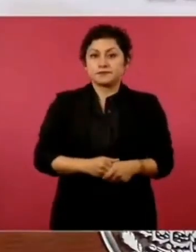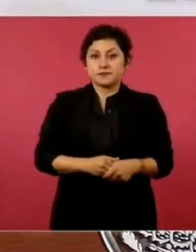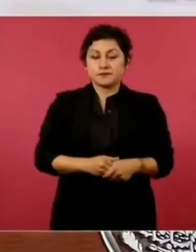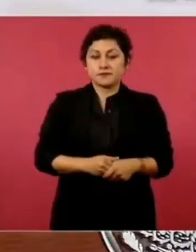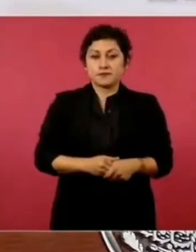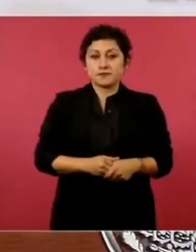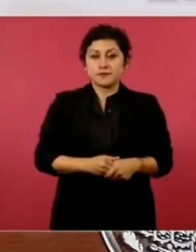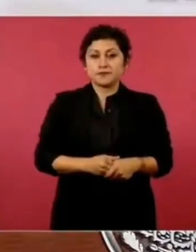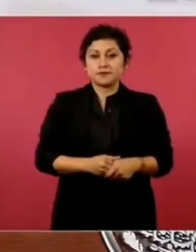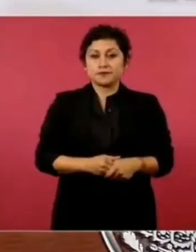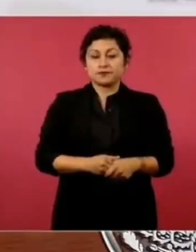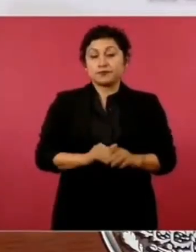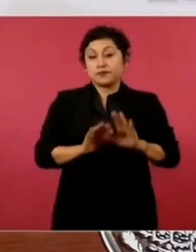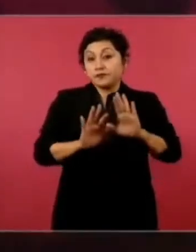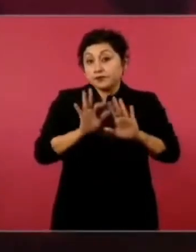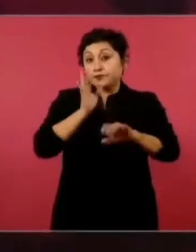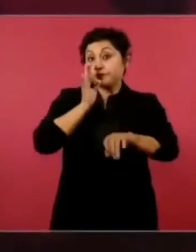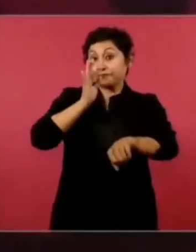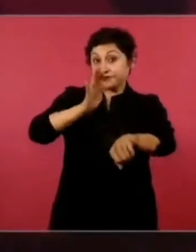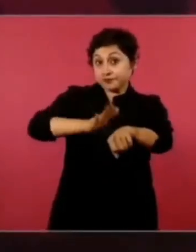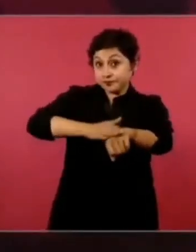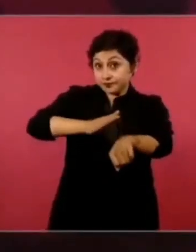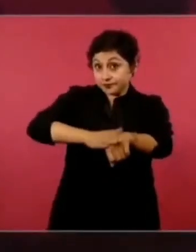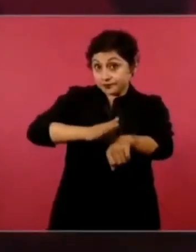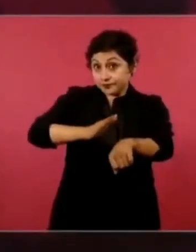Si regresa la corrupción,